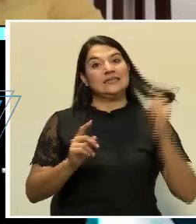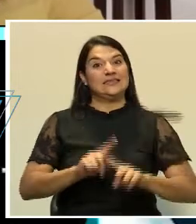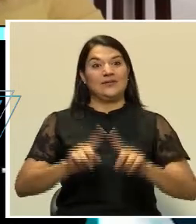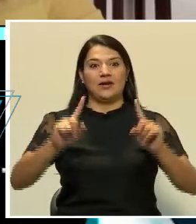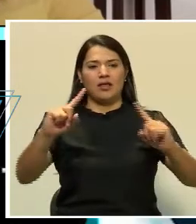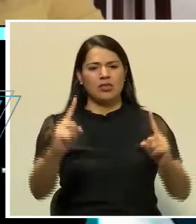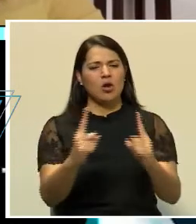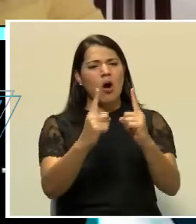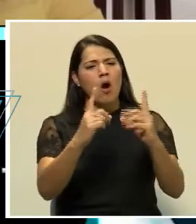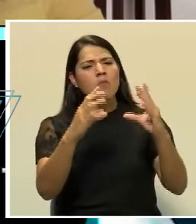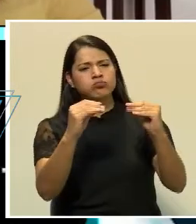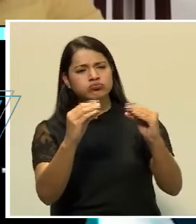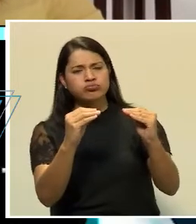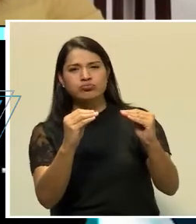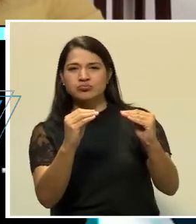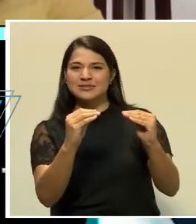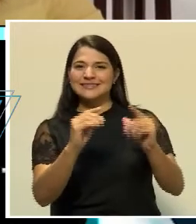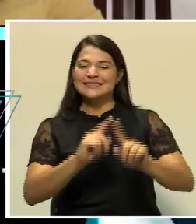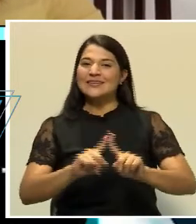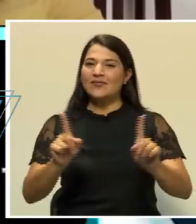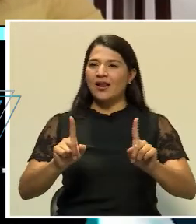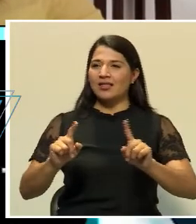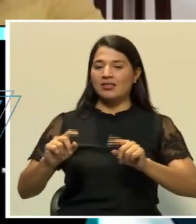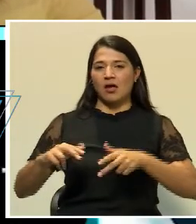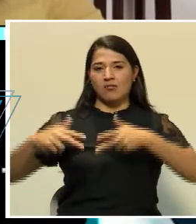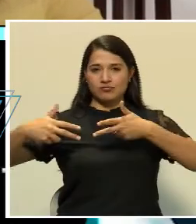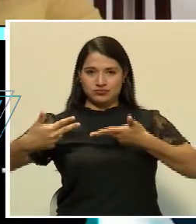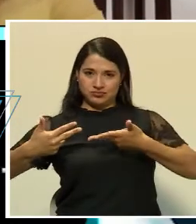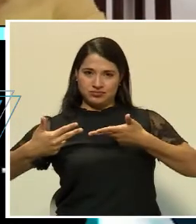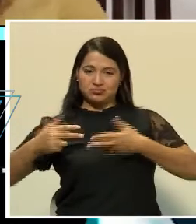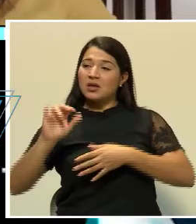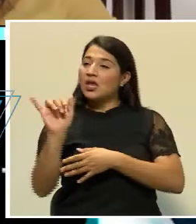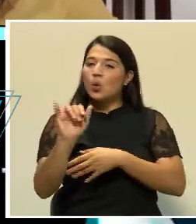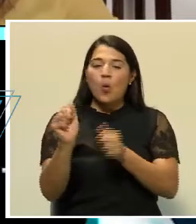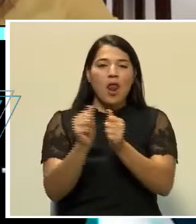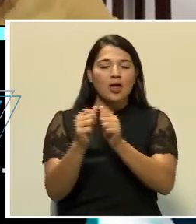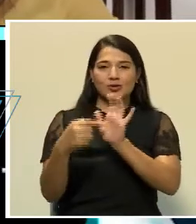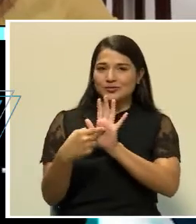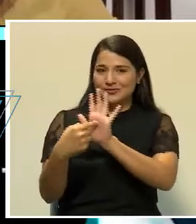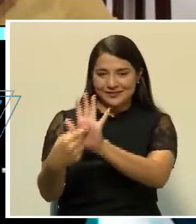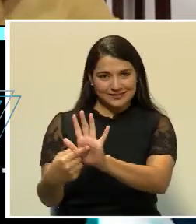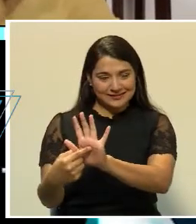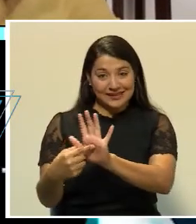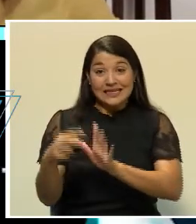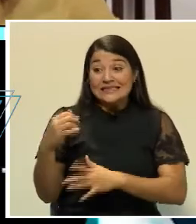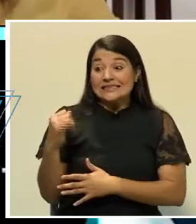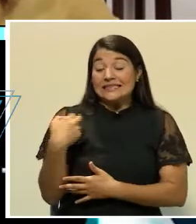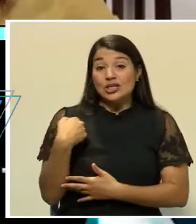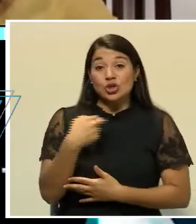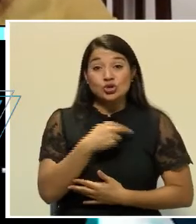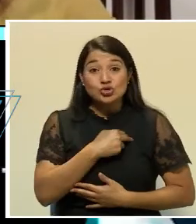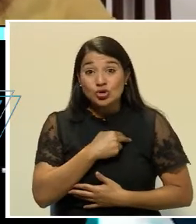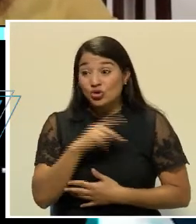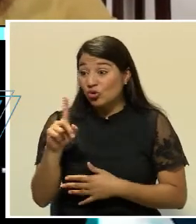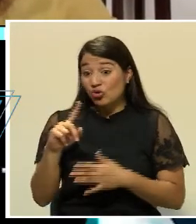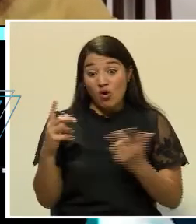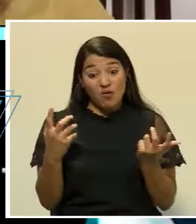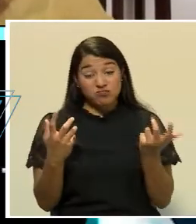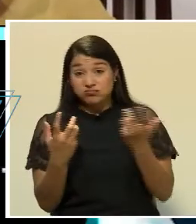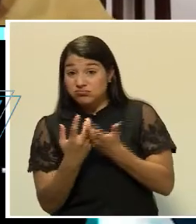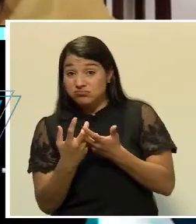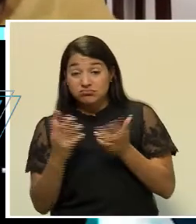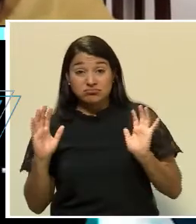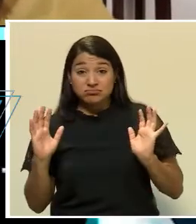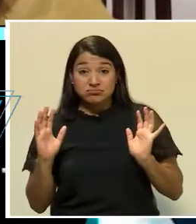lo mismo con las exposiciones. Sin embargo, si no nos adaptamos, sería o adaptarse